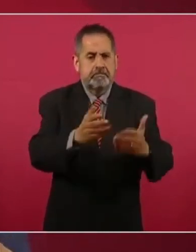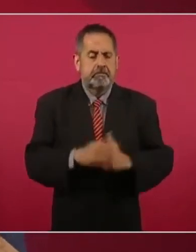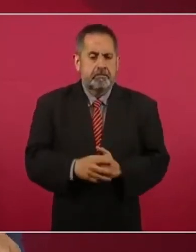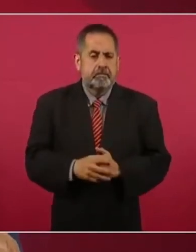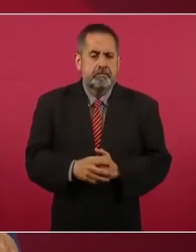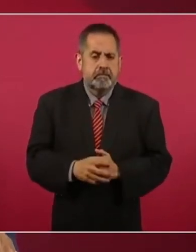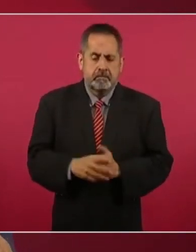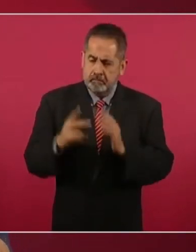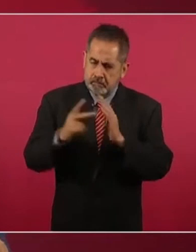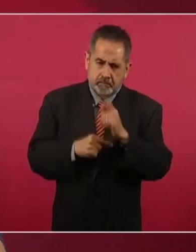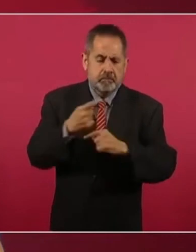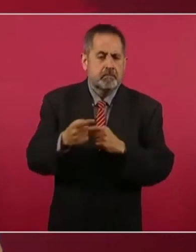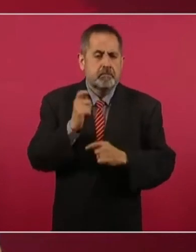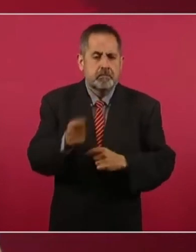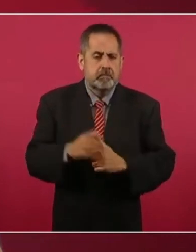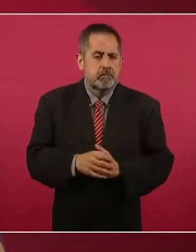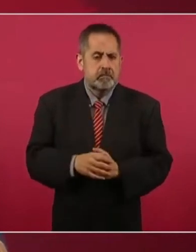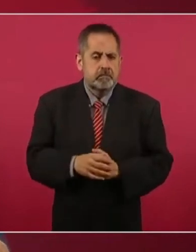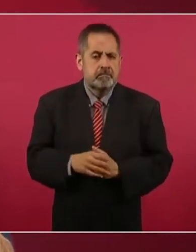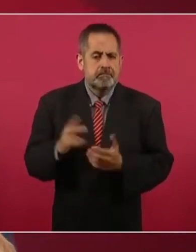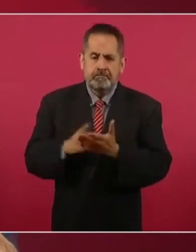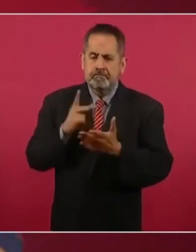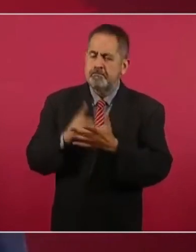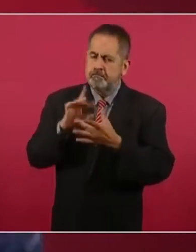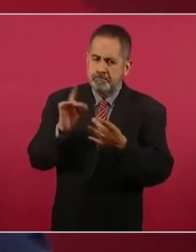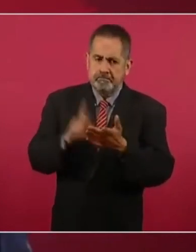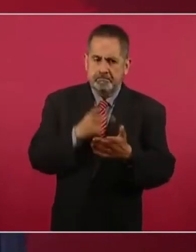Volvemos a repetir lo que ya hemos dicho,